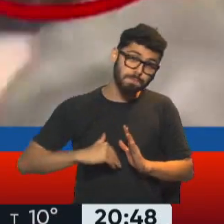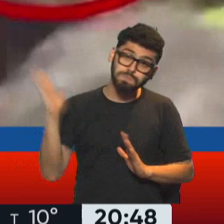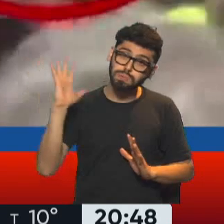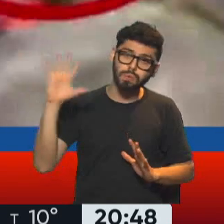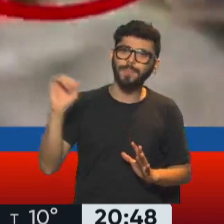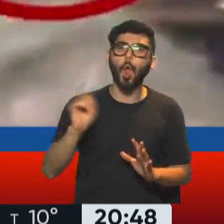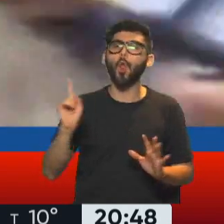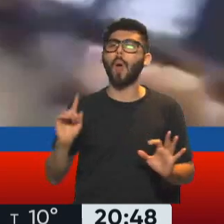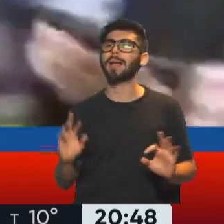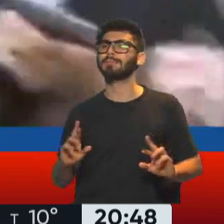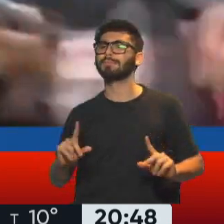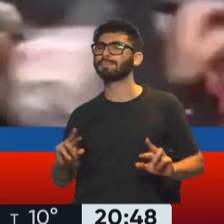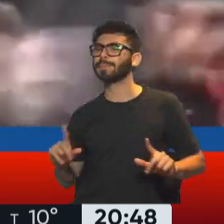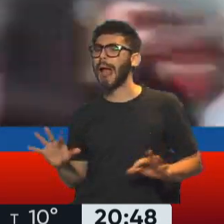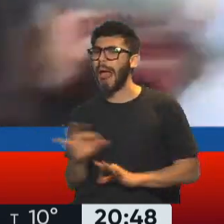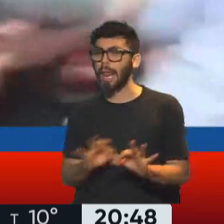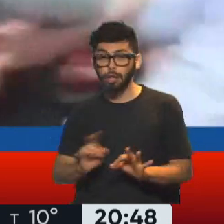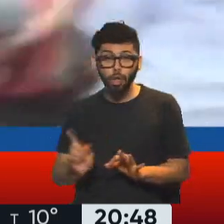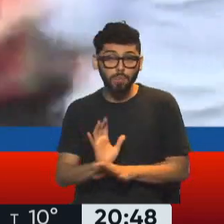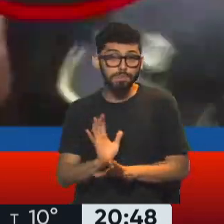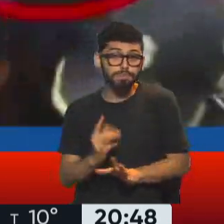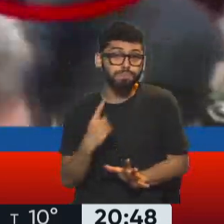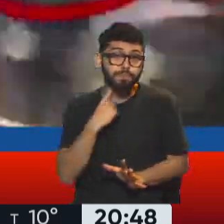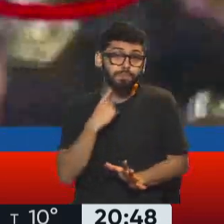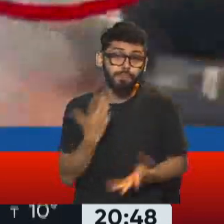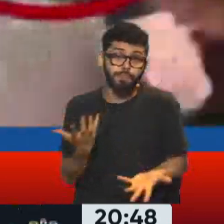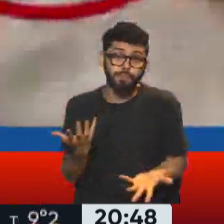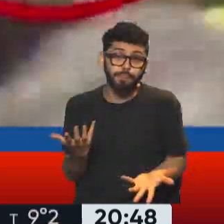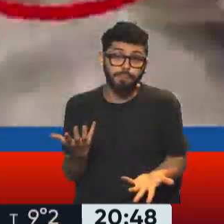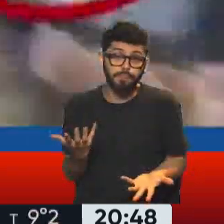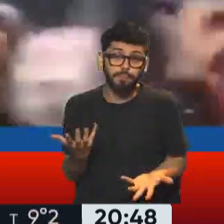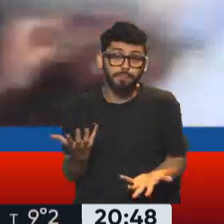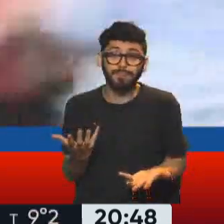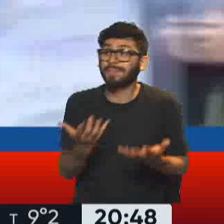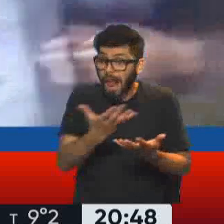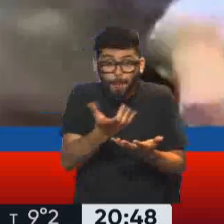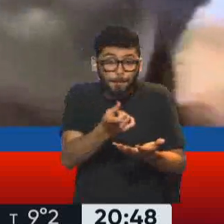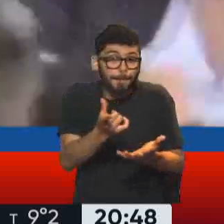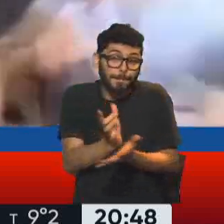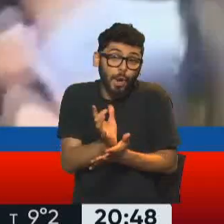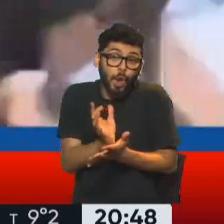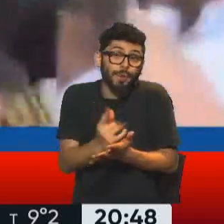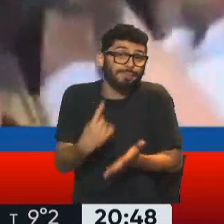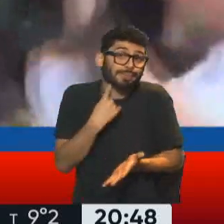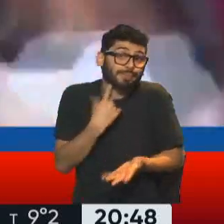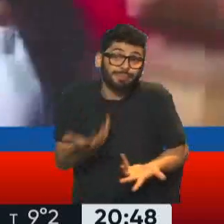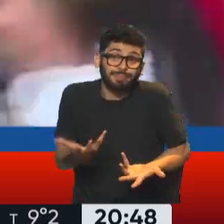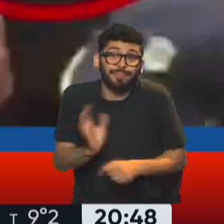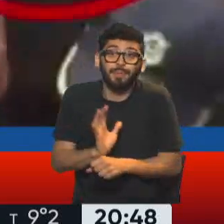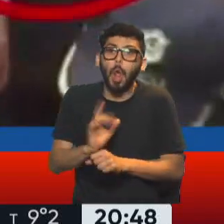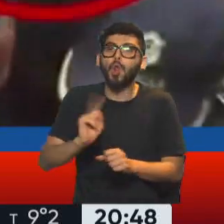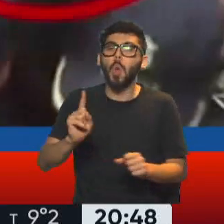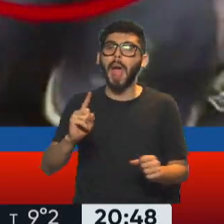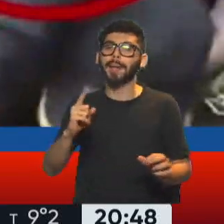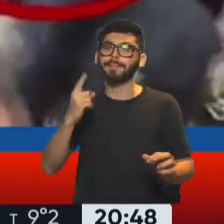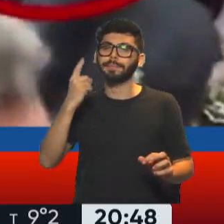una un- estrategia, es es un desborde dejarse frente a todas las cámaras, Está bien, Carmela. bueno, pero es un error, es dejarse al descubierto. No es Sí. una estrategia inteligente